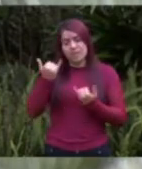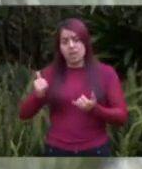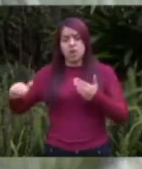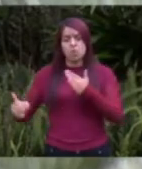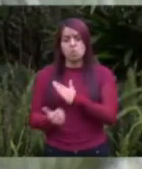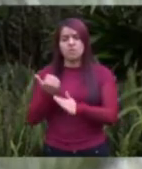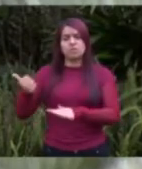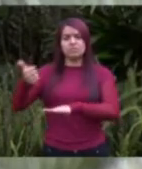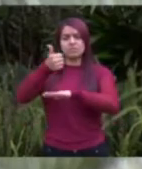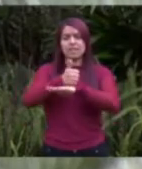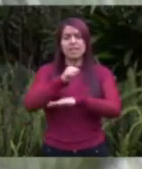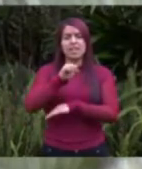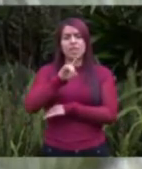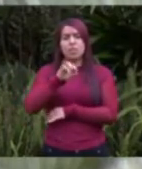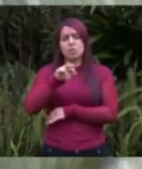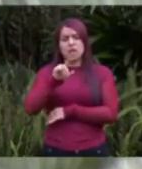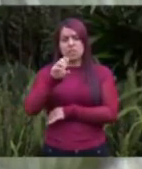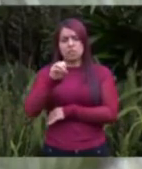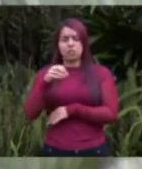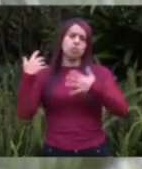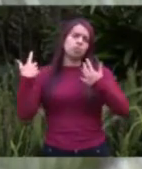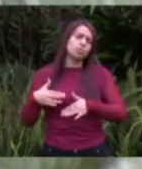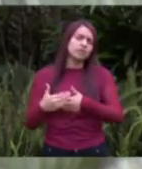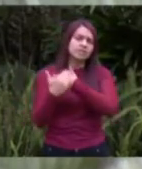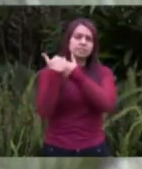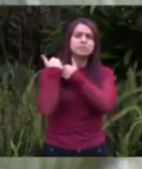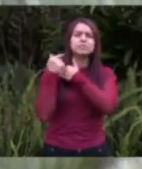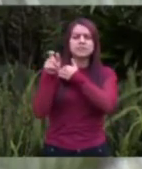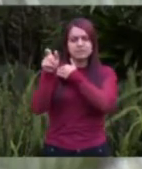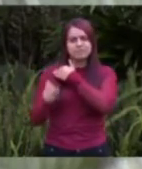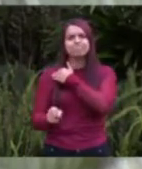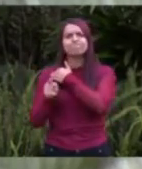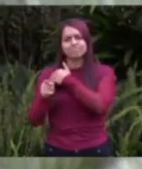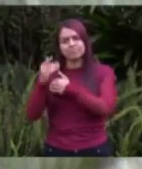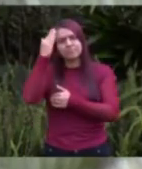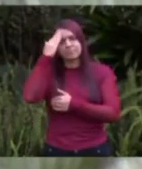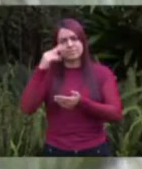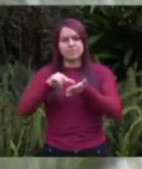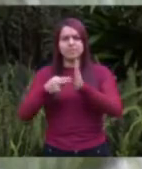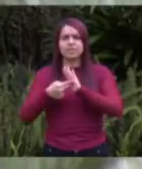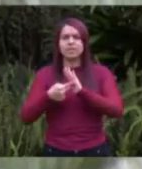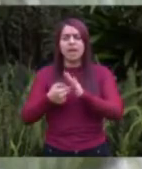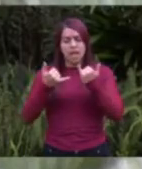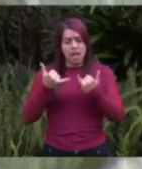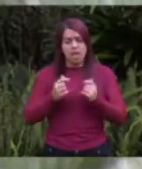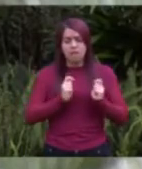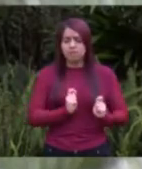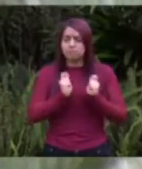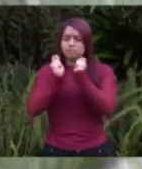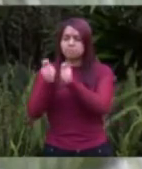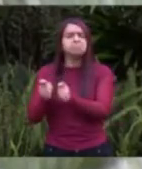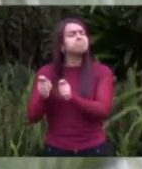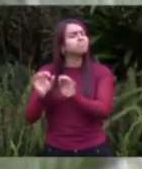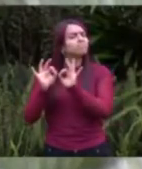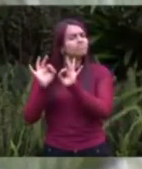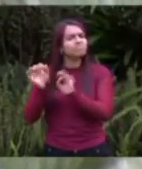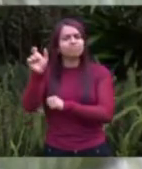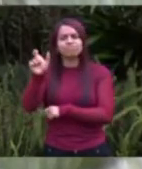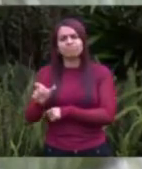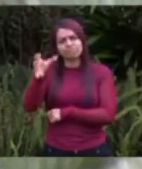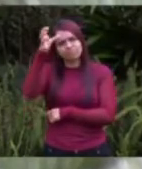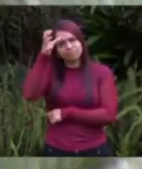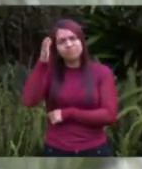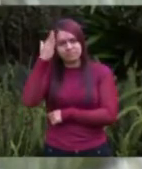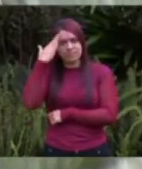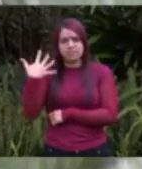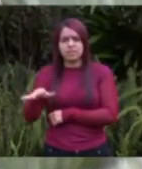de la JEP, tendrá esa gran responsabilidad. Quedará en las mejores manos su trayectoria como